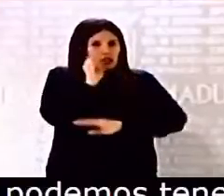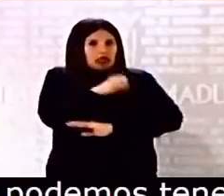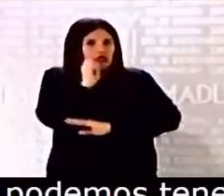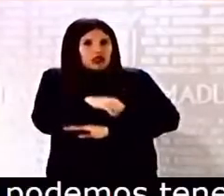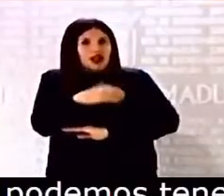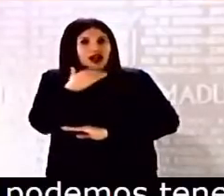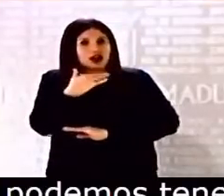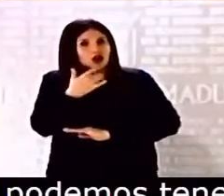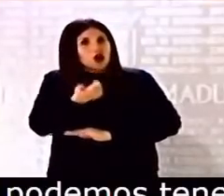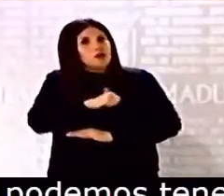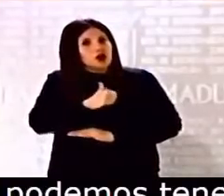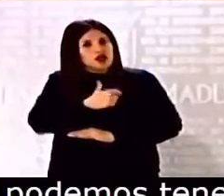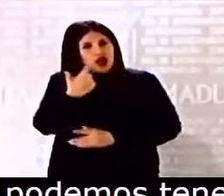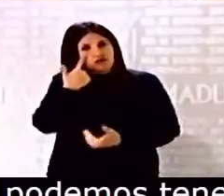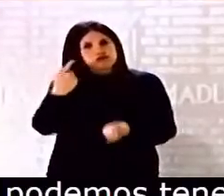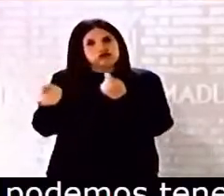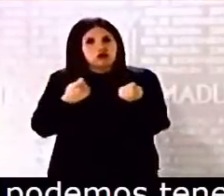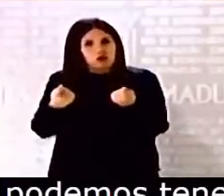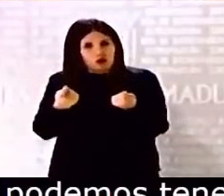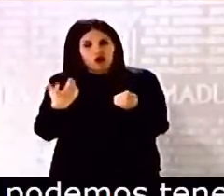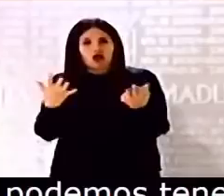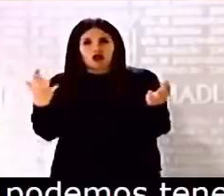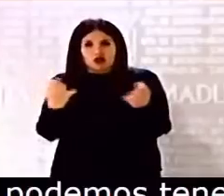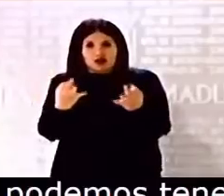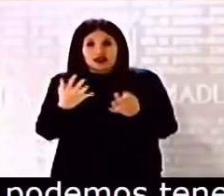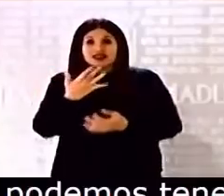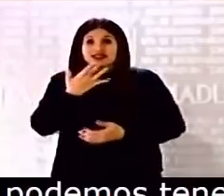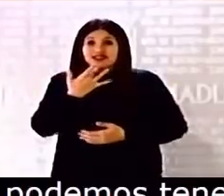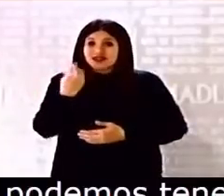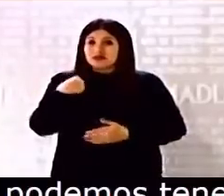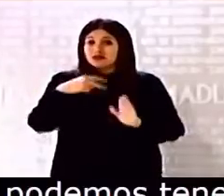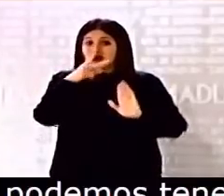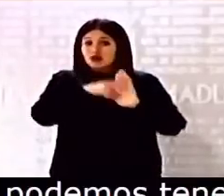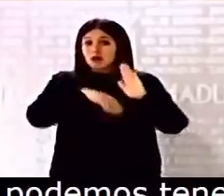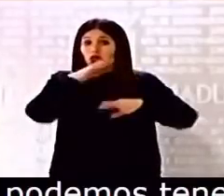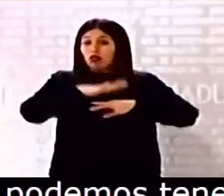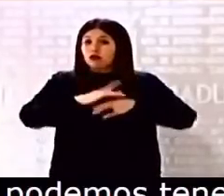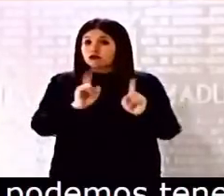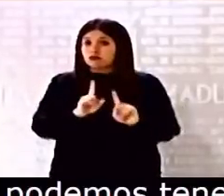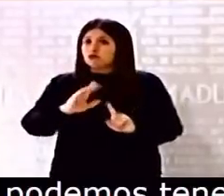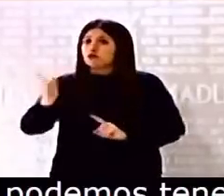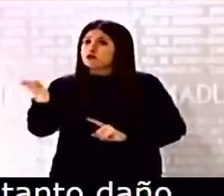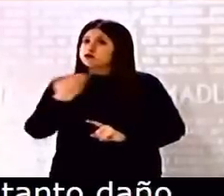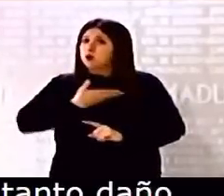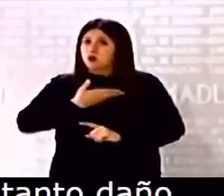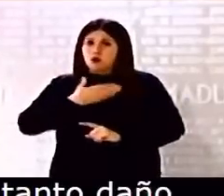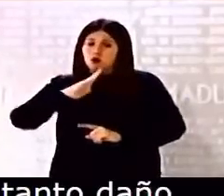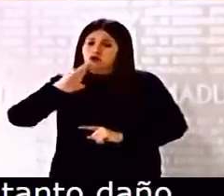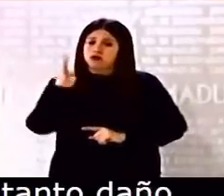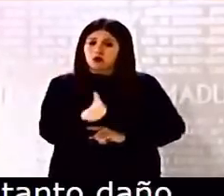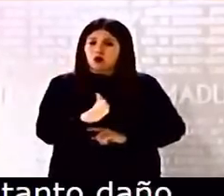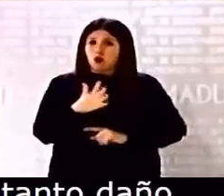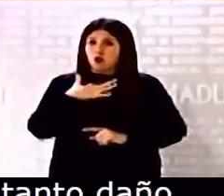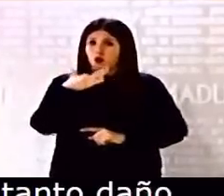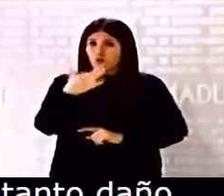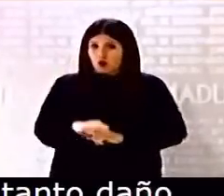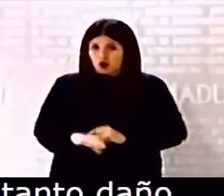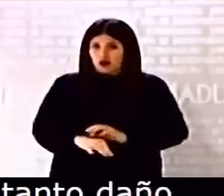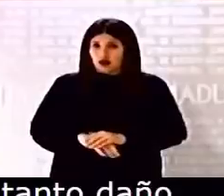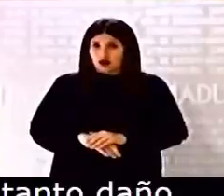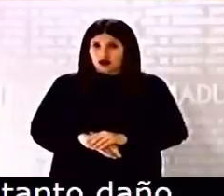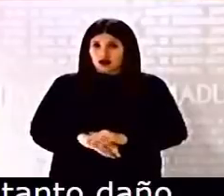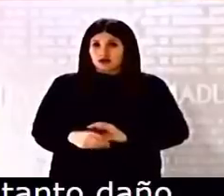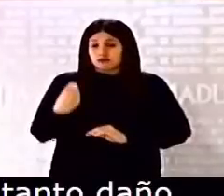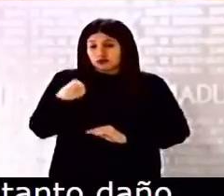limitaciones que tanto daño nos podrían producir en este momento y tanto atraso en la administración de